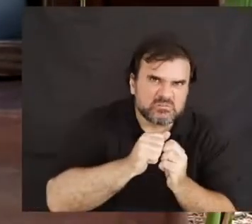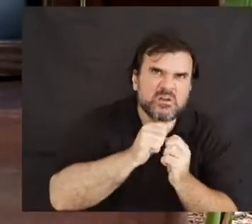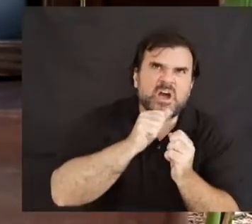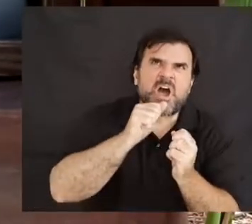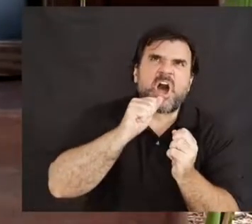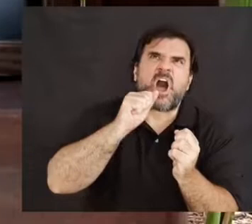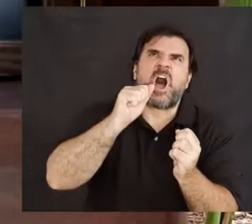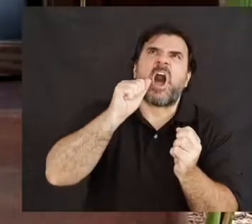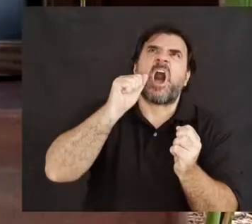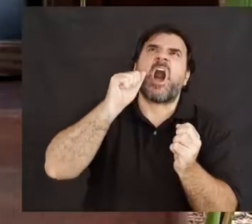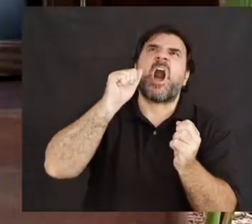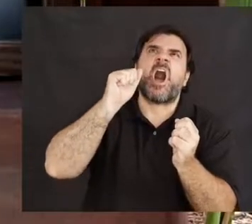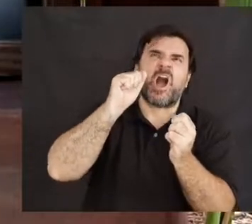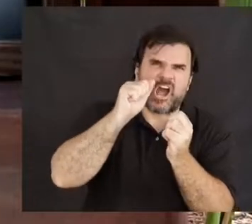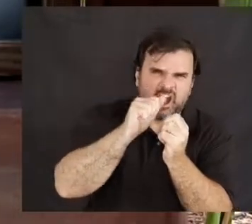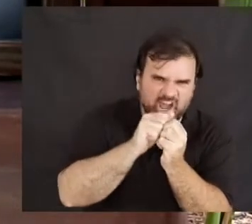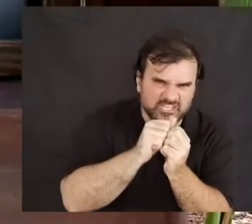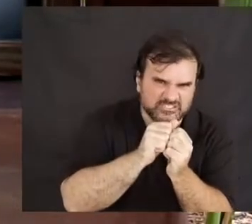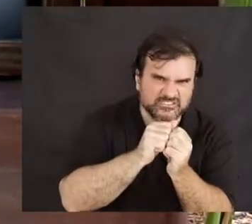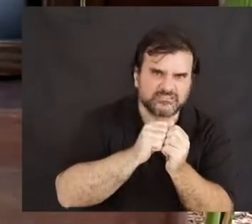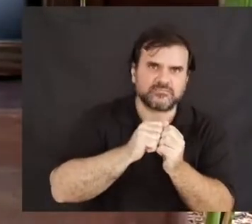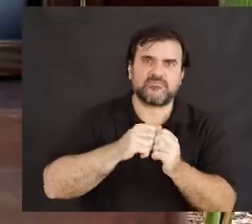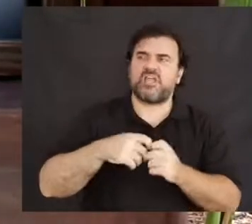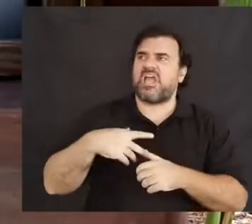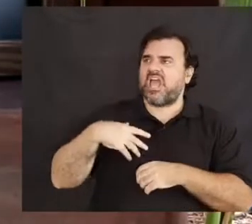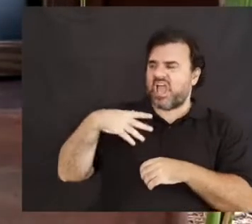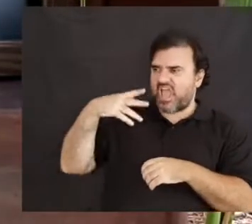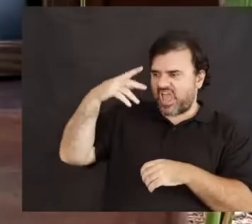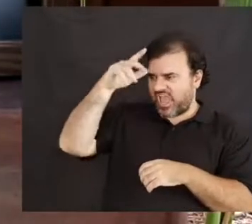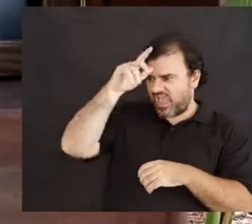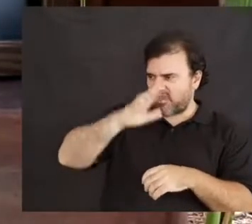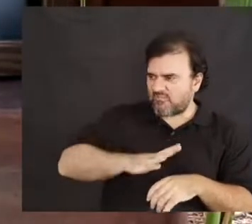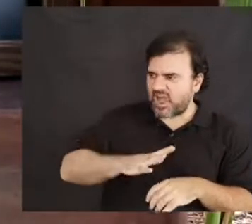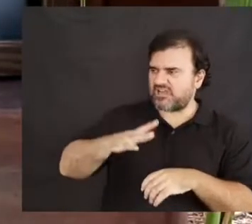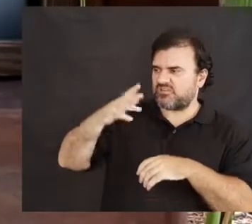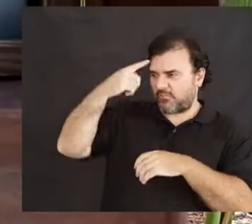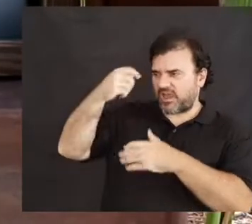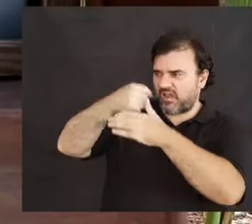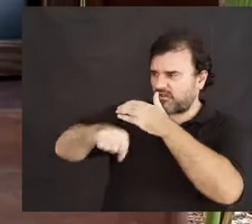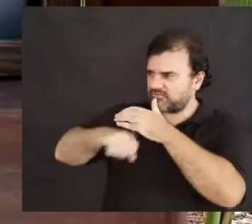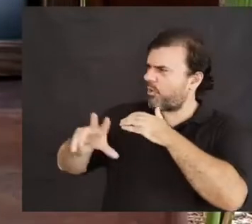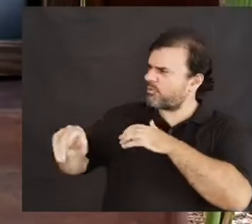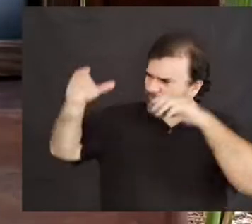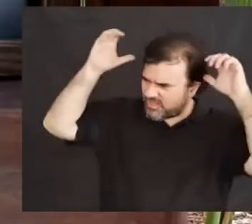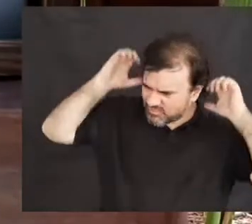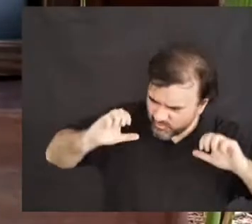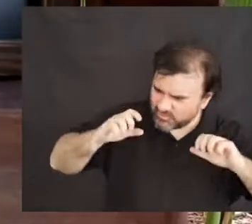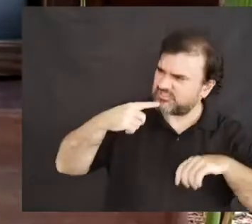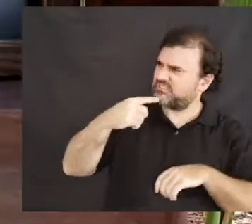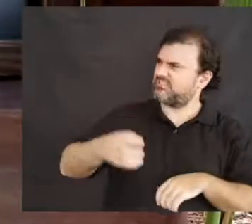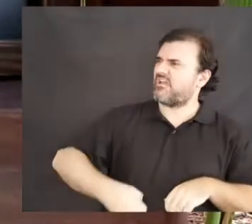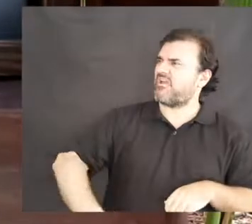las rejollas del San Lorenzo. ¡Toro padrote, macho como ese! ¡No nació payugo! Me decía el